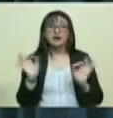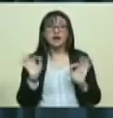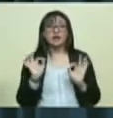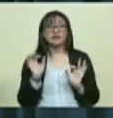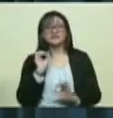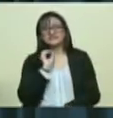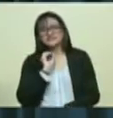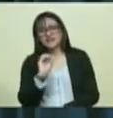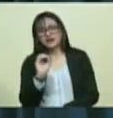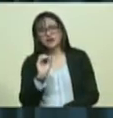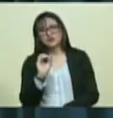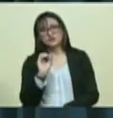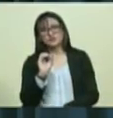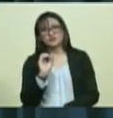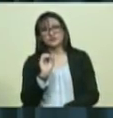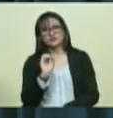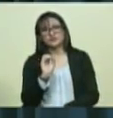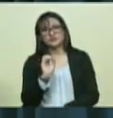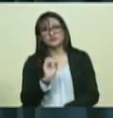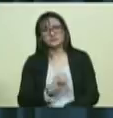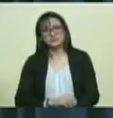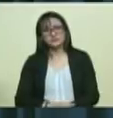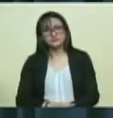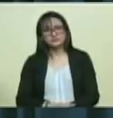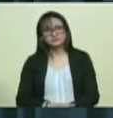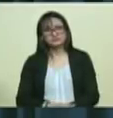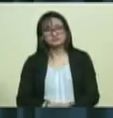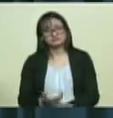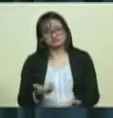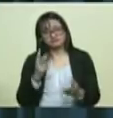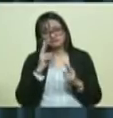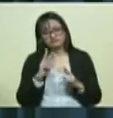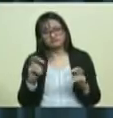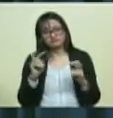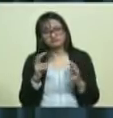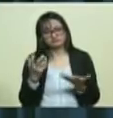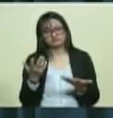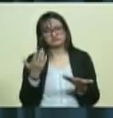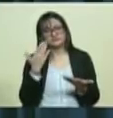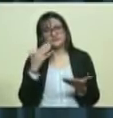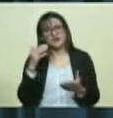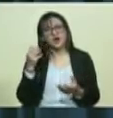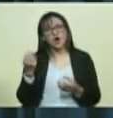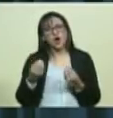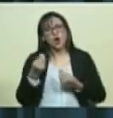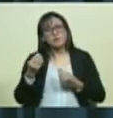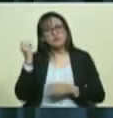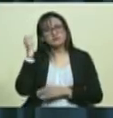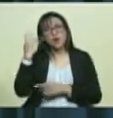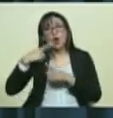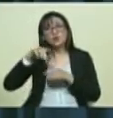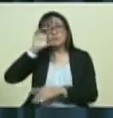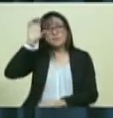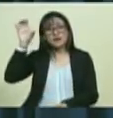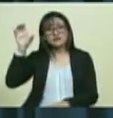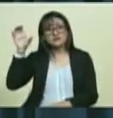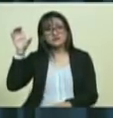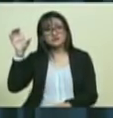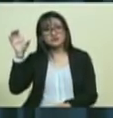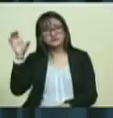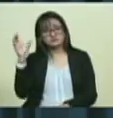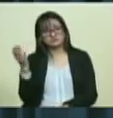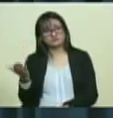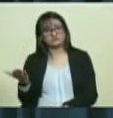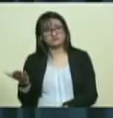muestra de violencia revisemos cómo son los eventos electorales y las campañas electorales en otros países de este mismo continente